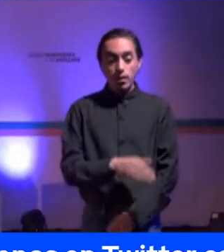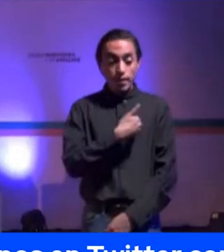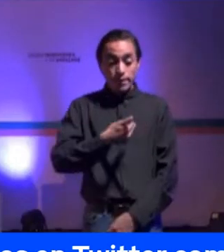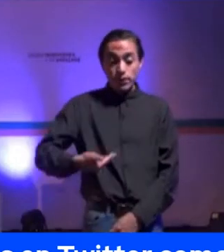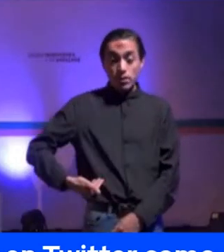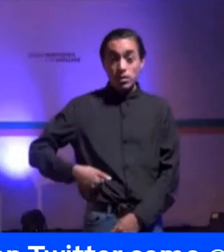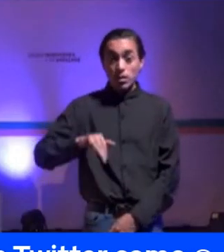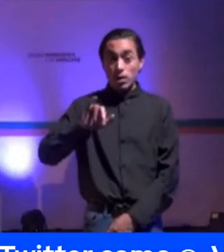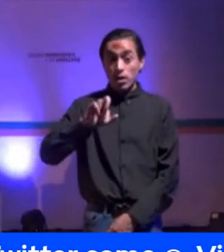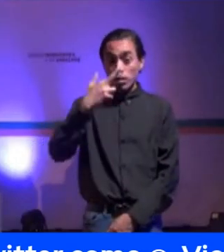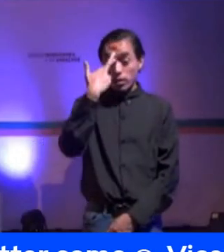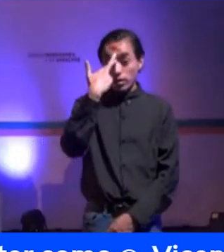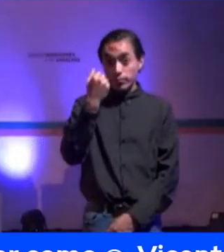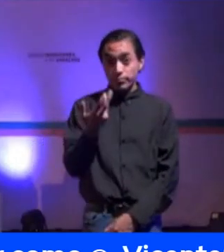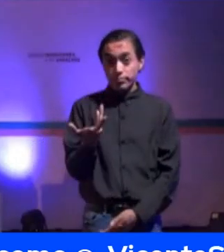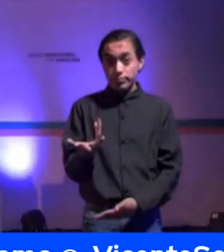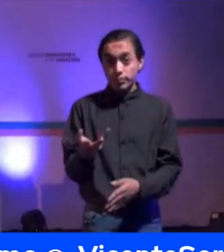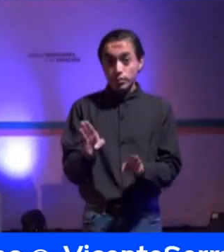tiene toda